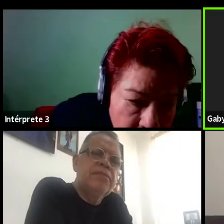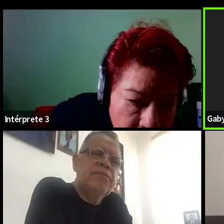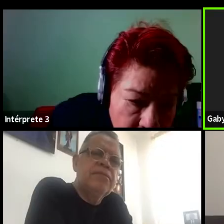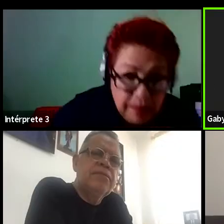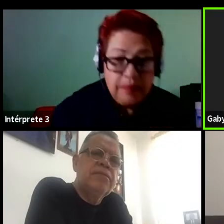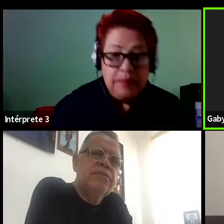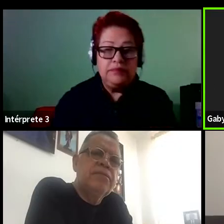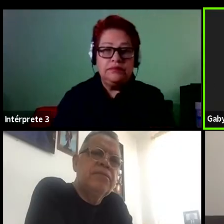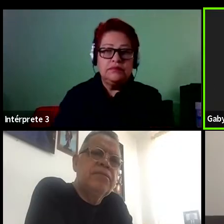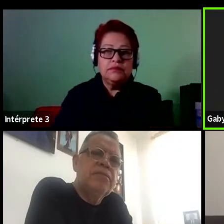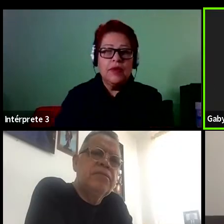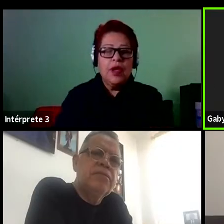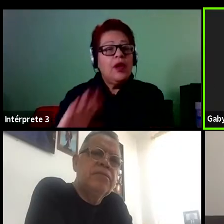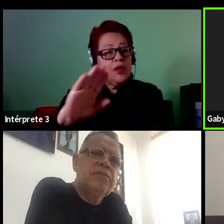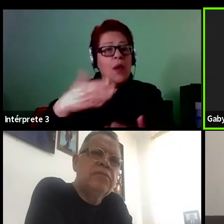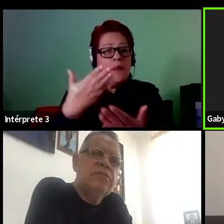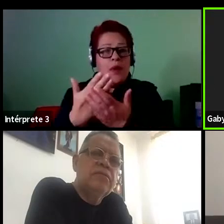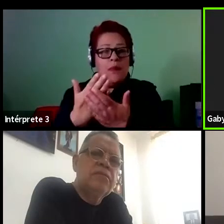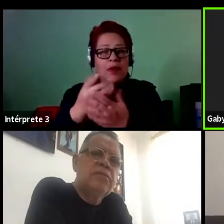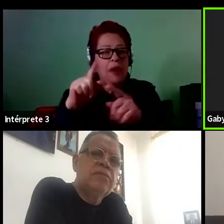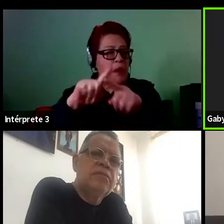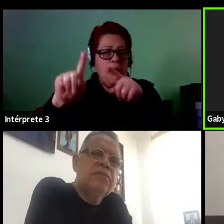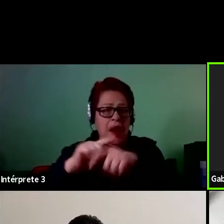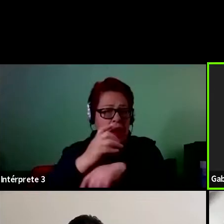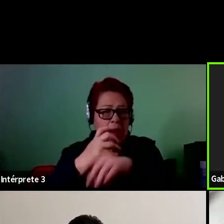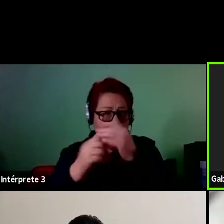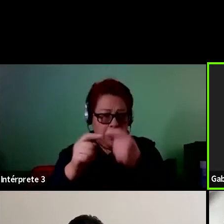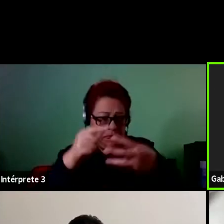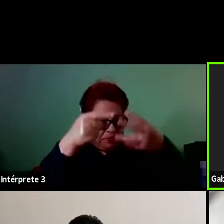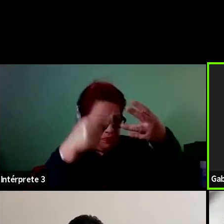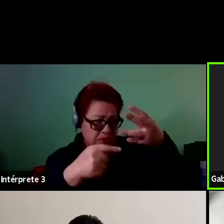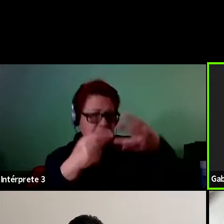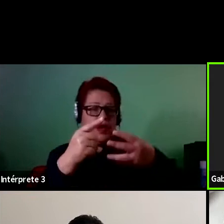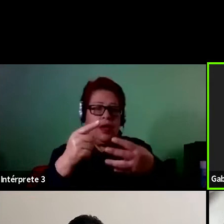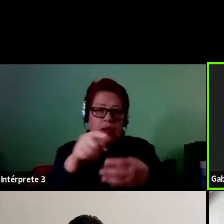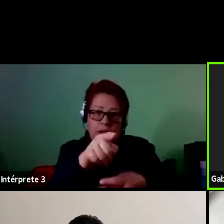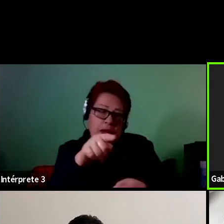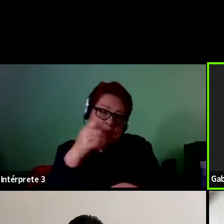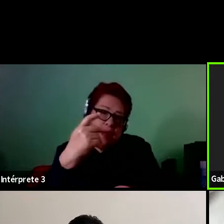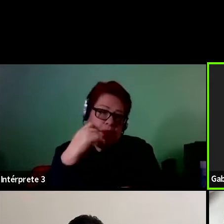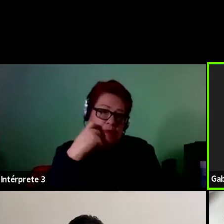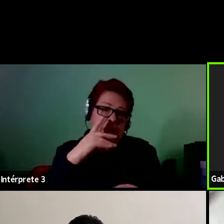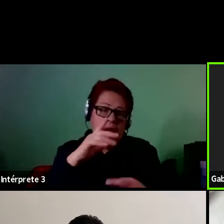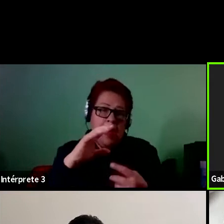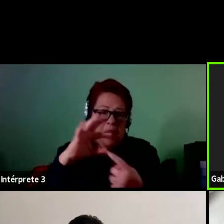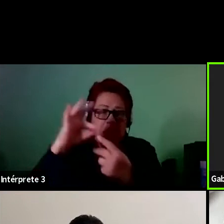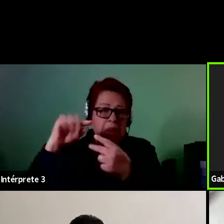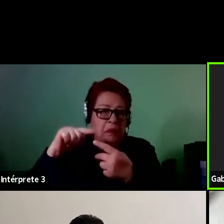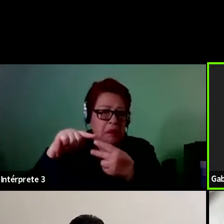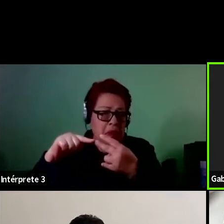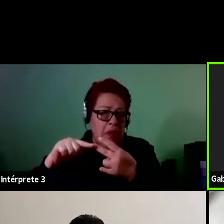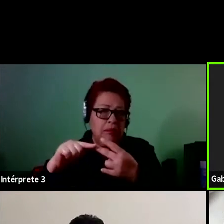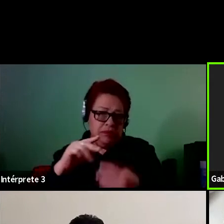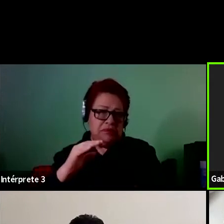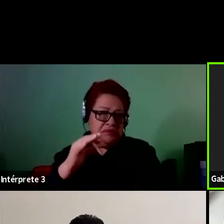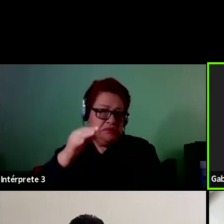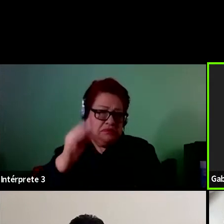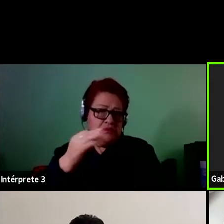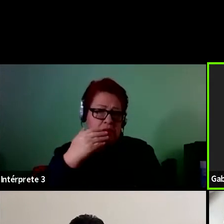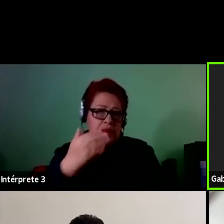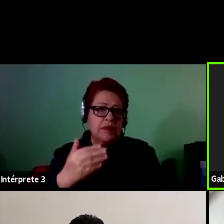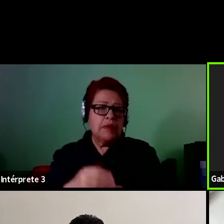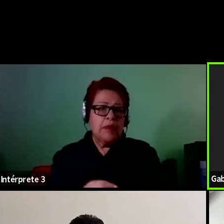Yo le estaría proponiendo cualquiera de las dos alternativas que usted plantea, me parecen correctas,